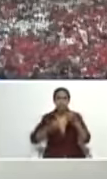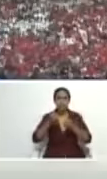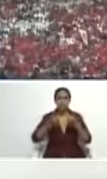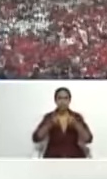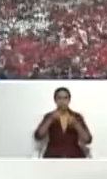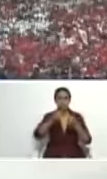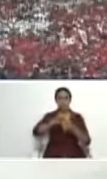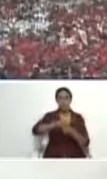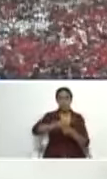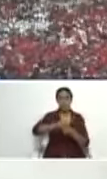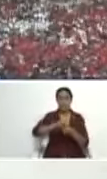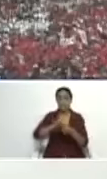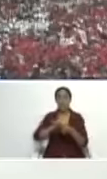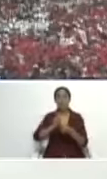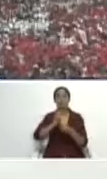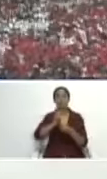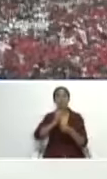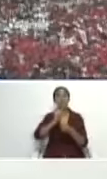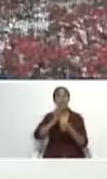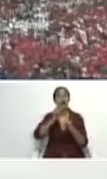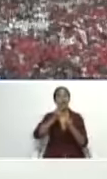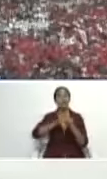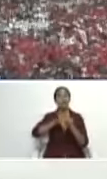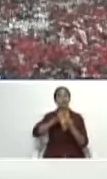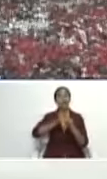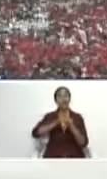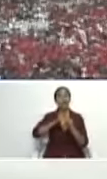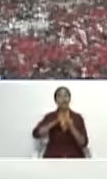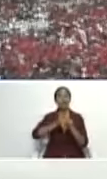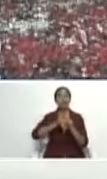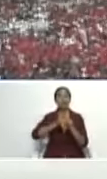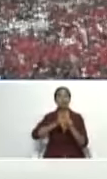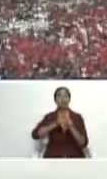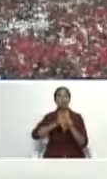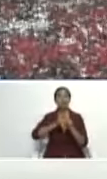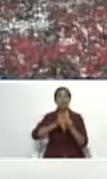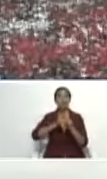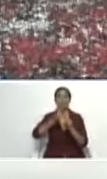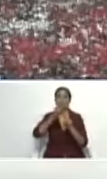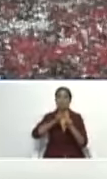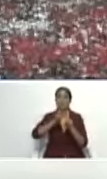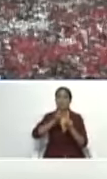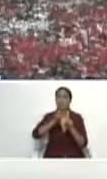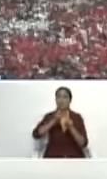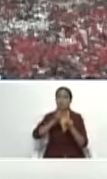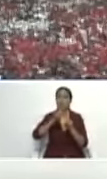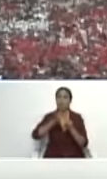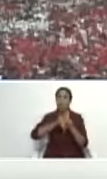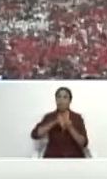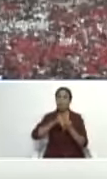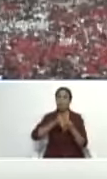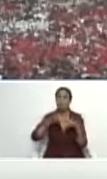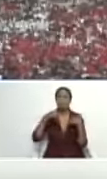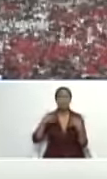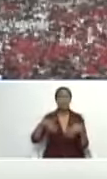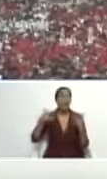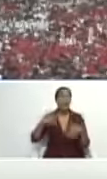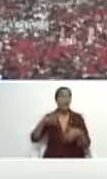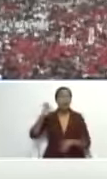marcaba 34 grados. A la sombra. Nos metimos con una pepa de